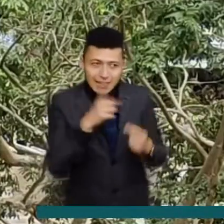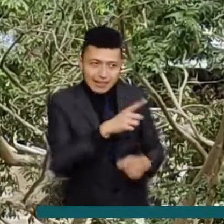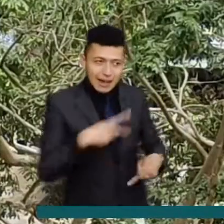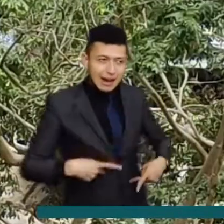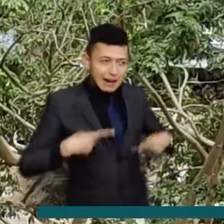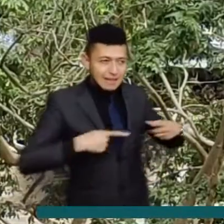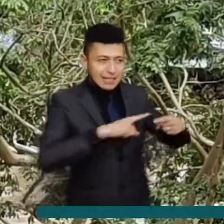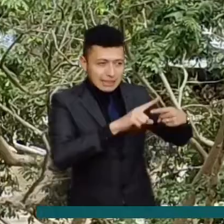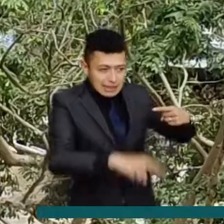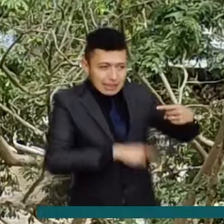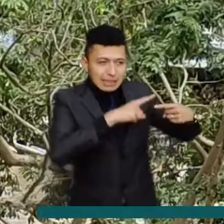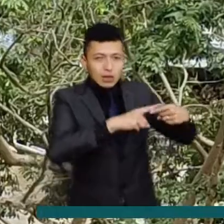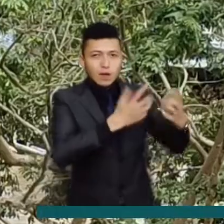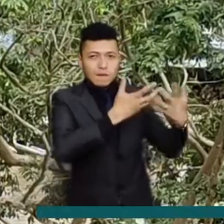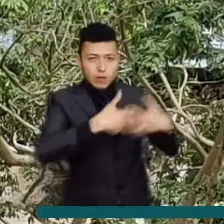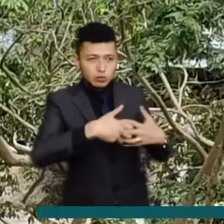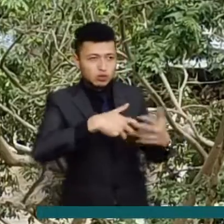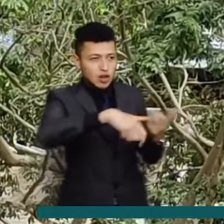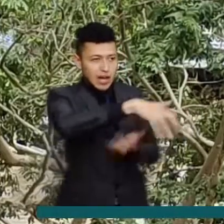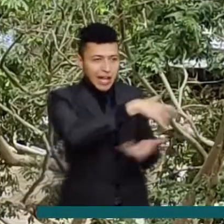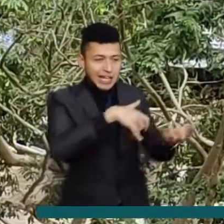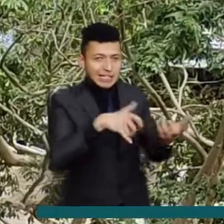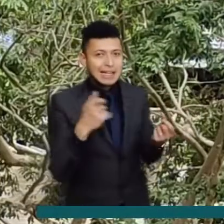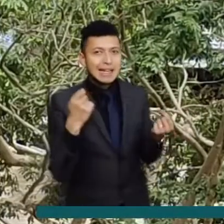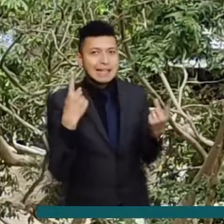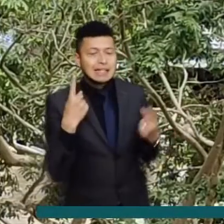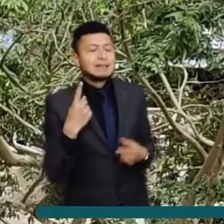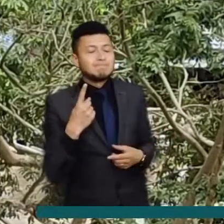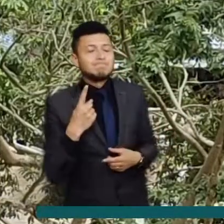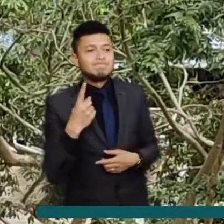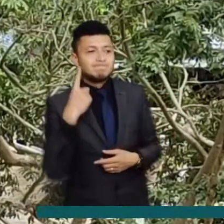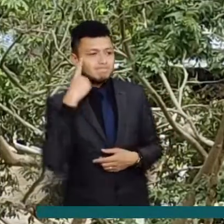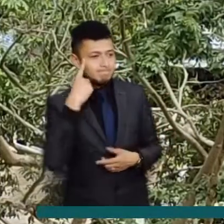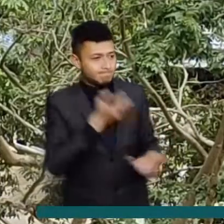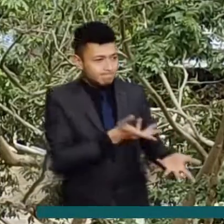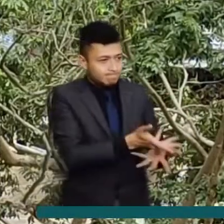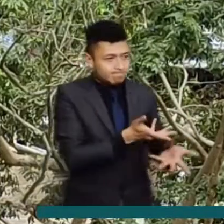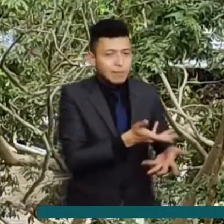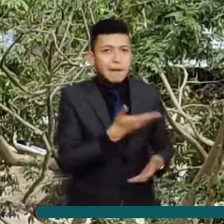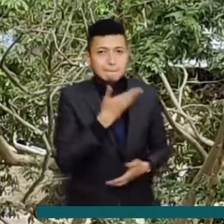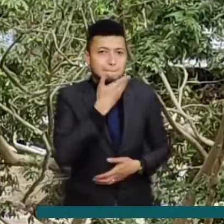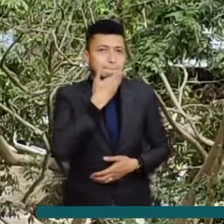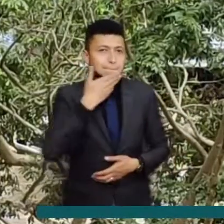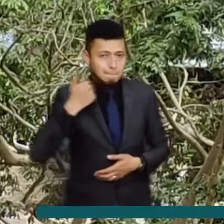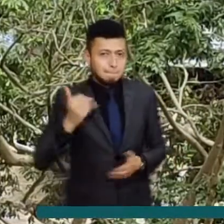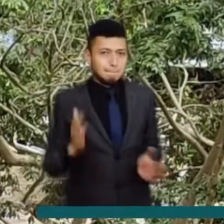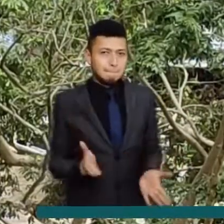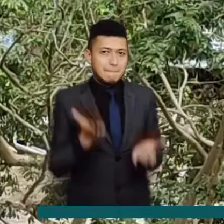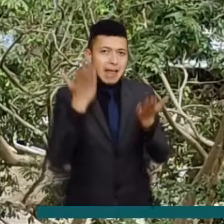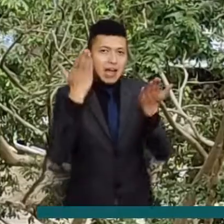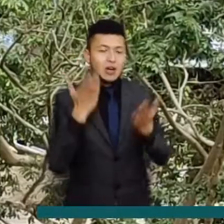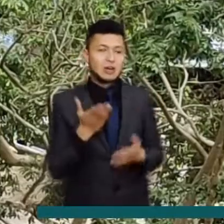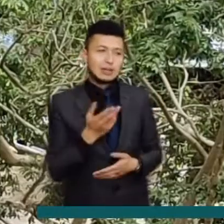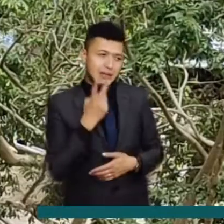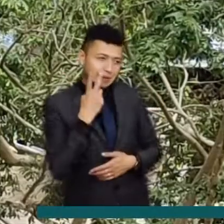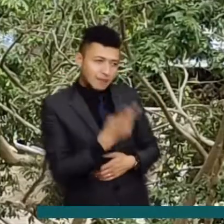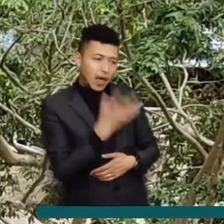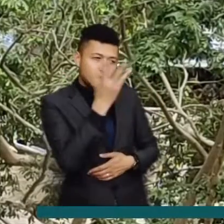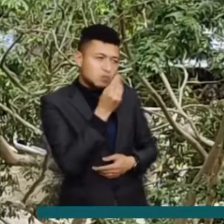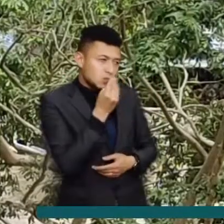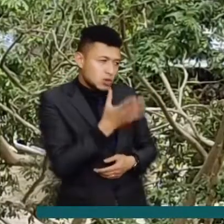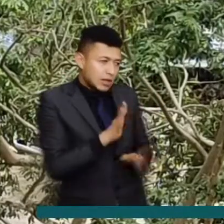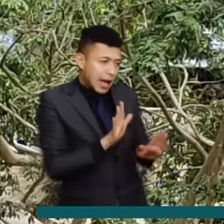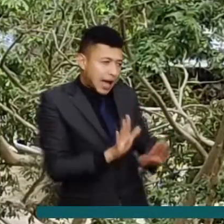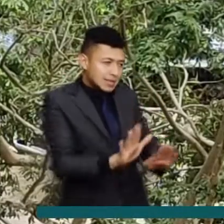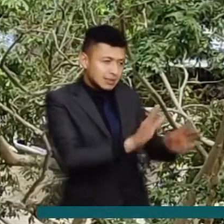sus ciclos de vida y funciones en los ecosistemas puede ayudarnos a mejorar la forma como nos relacionamos con ellas, así como a encontrar la belleza que